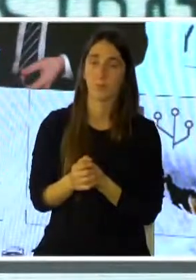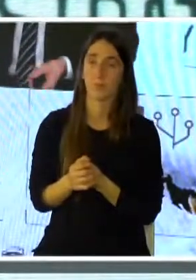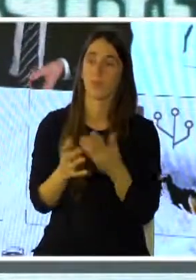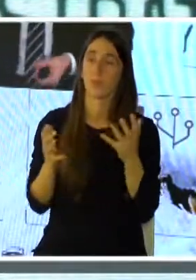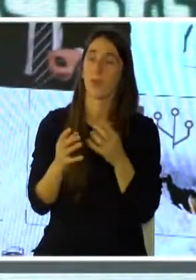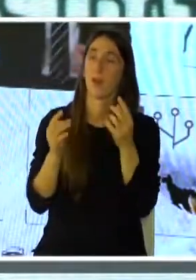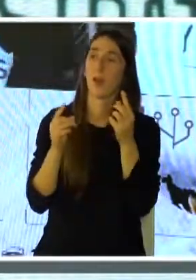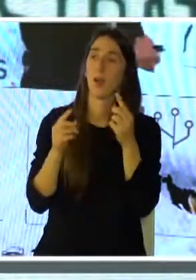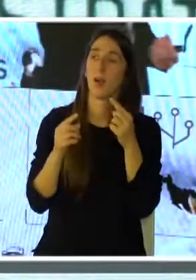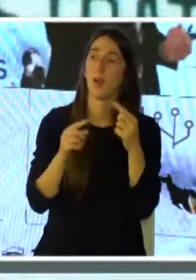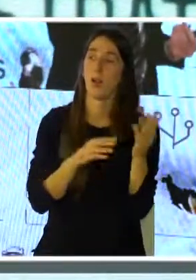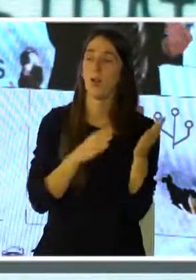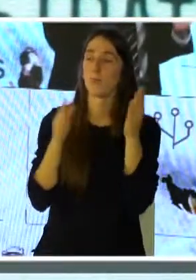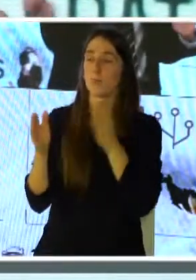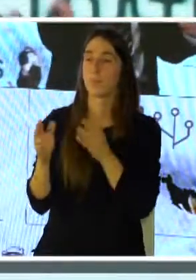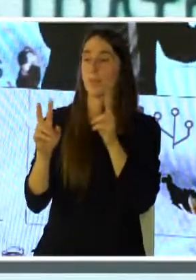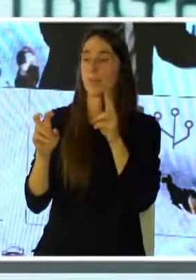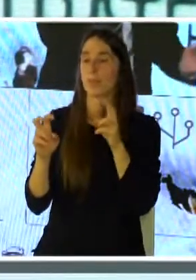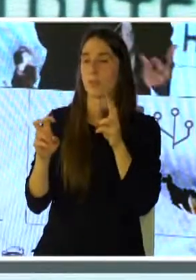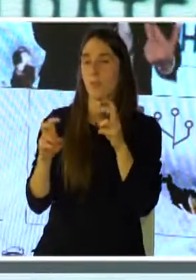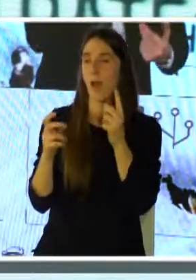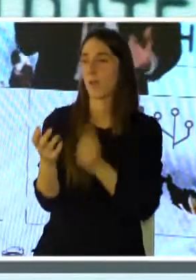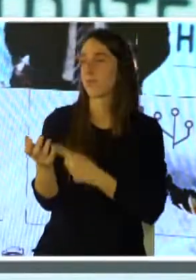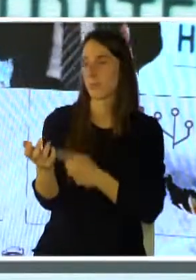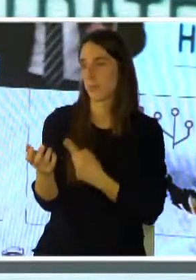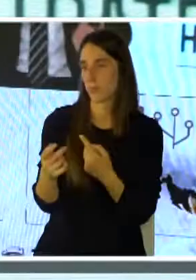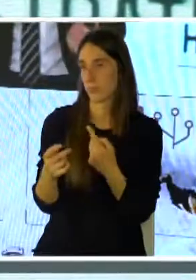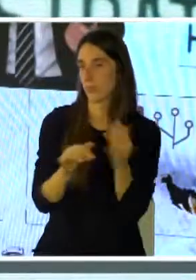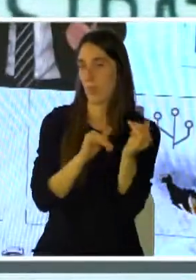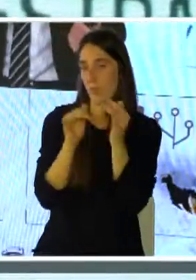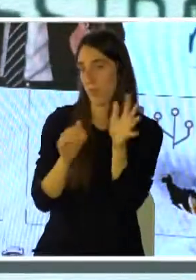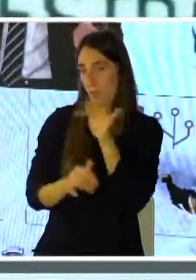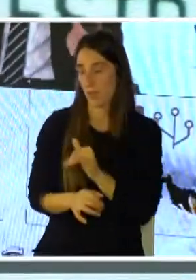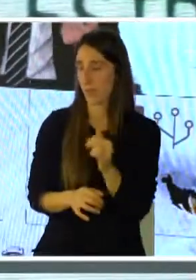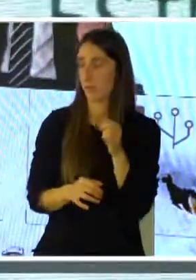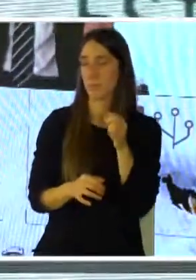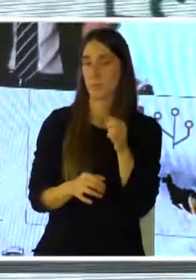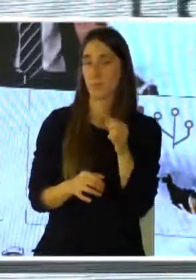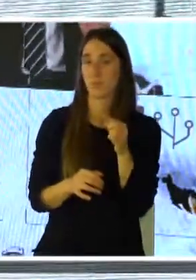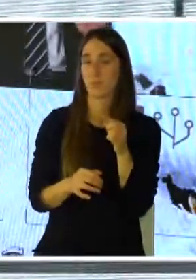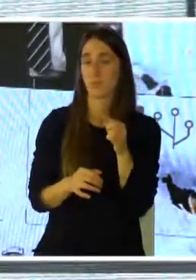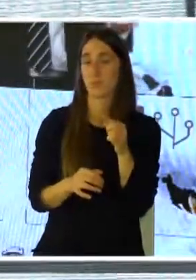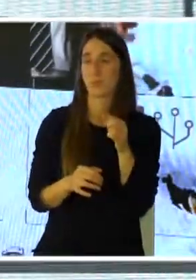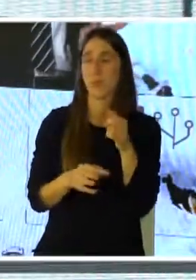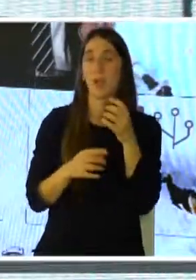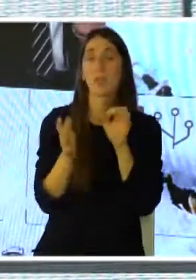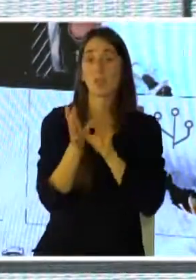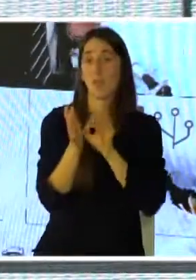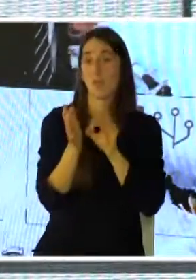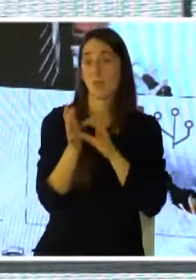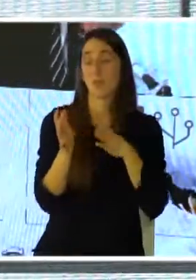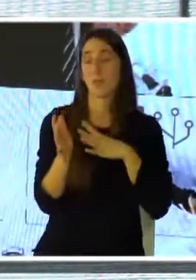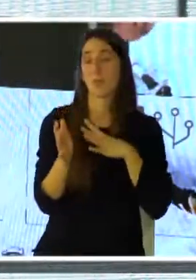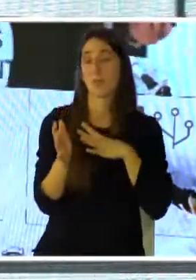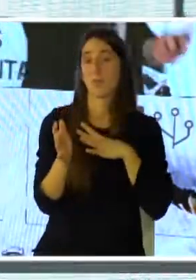Ahora bien, pasando a algunos temas que son más cotidianos, digamos, de la gestión, tenemos un servicio que es